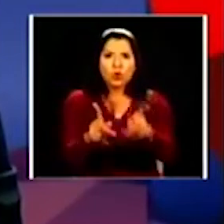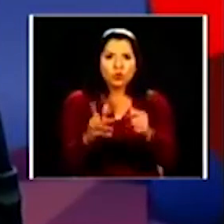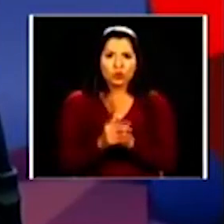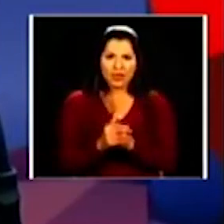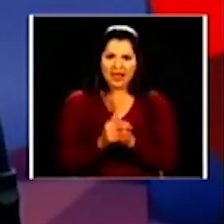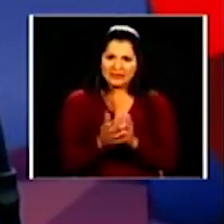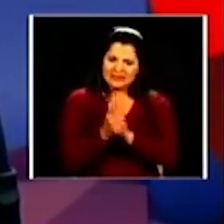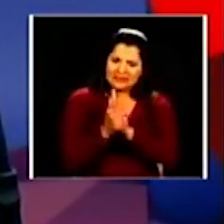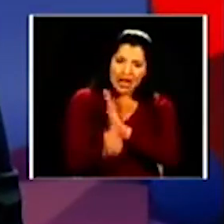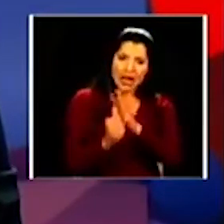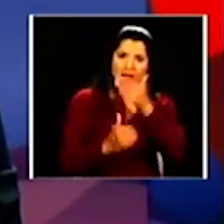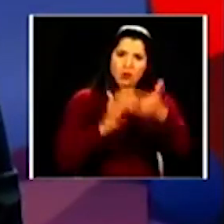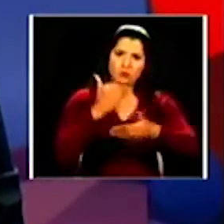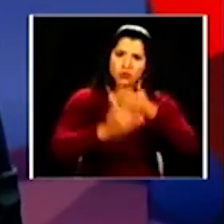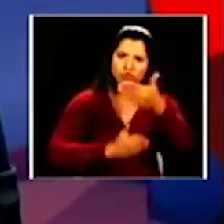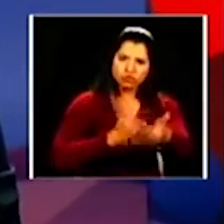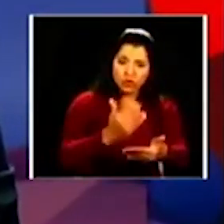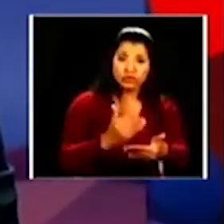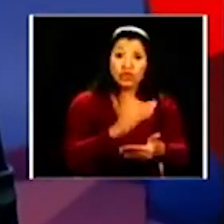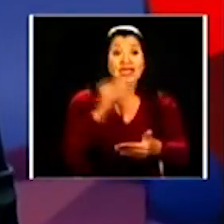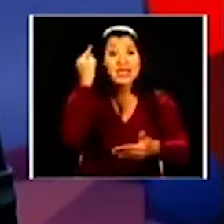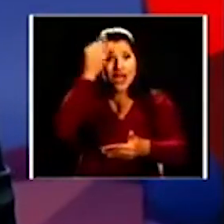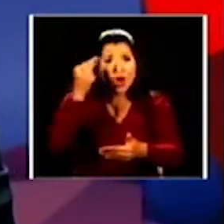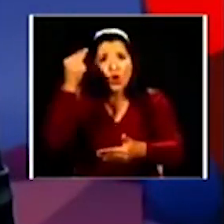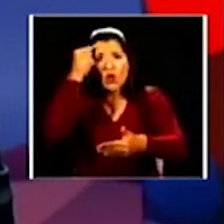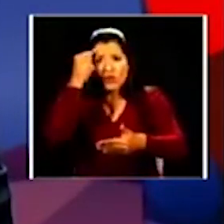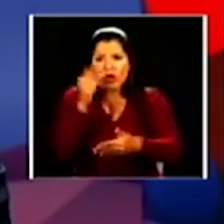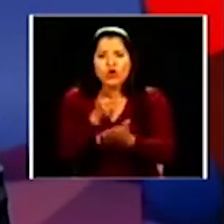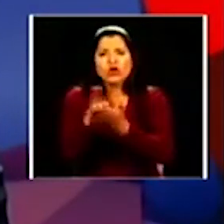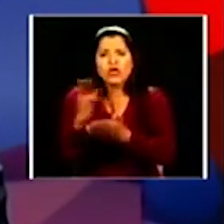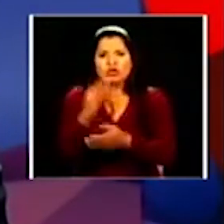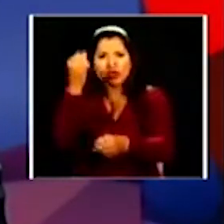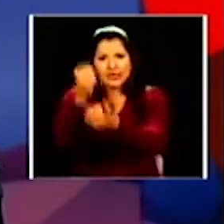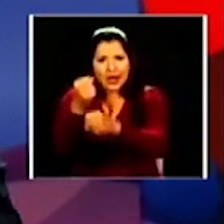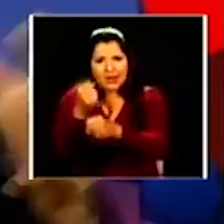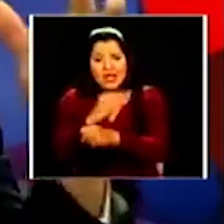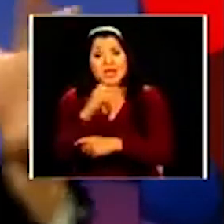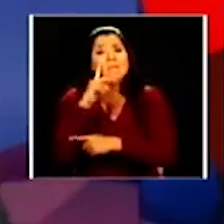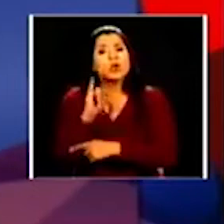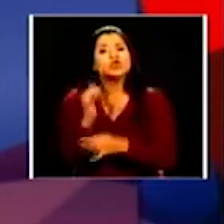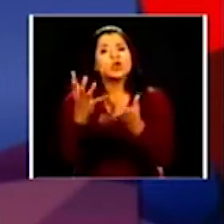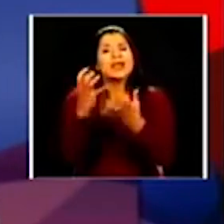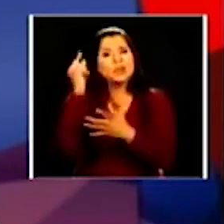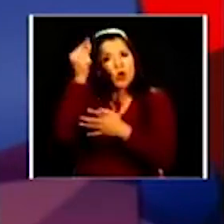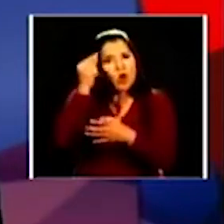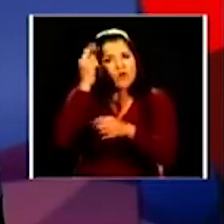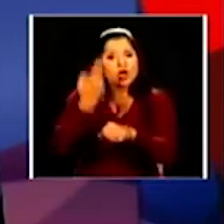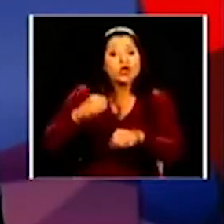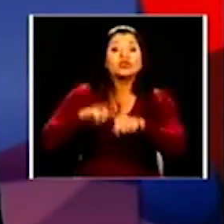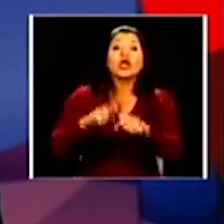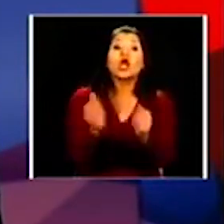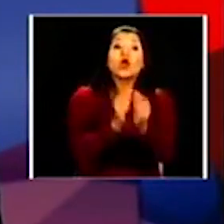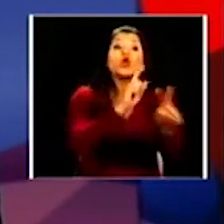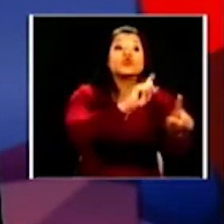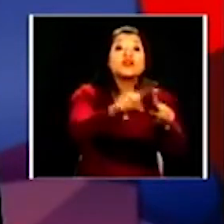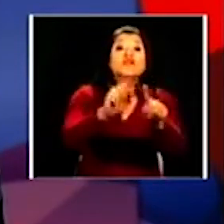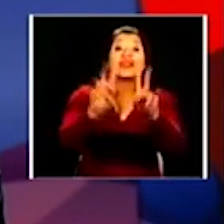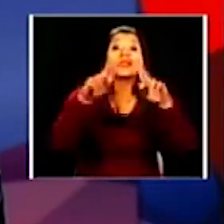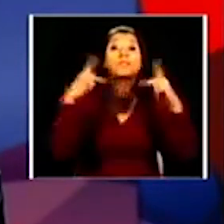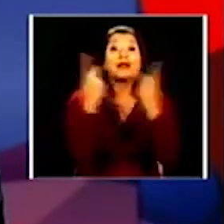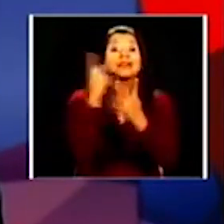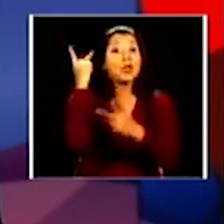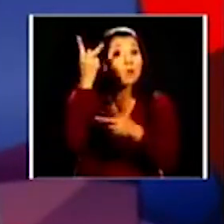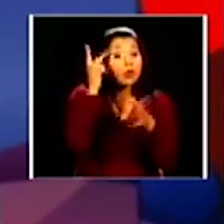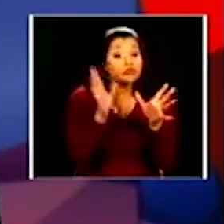ágiles los trámites, que el gobierno sea honesto y trabaje. Y por eso queremos un gobierno nacional de varios partidos que resuelva y que de una vez por todas